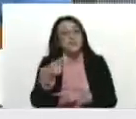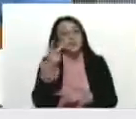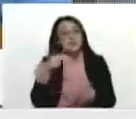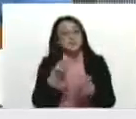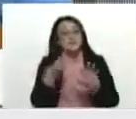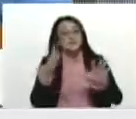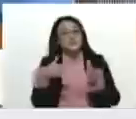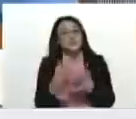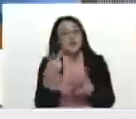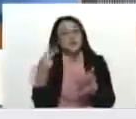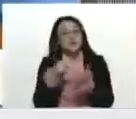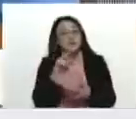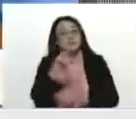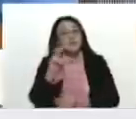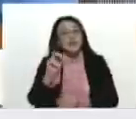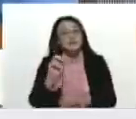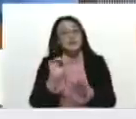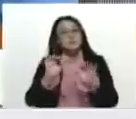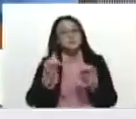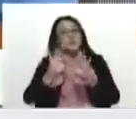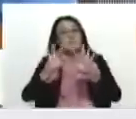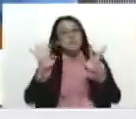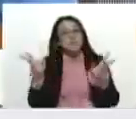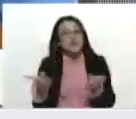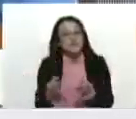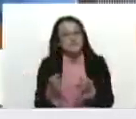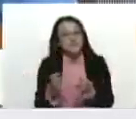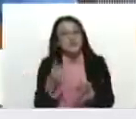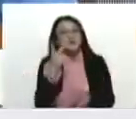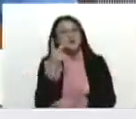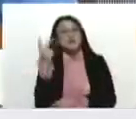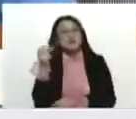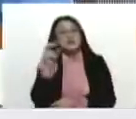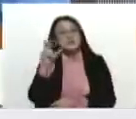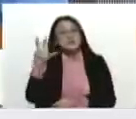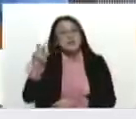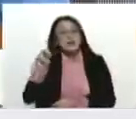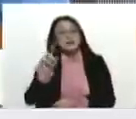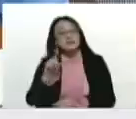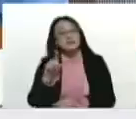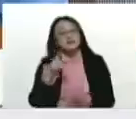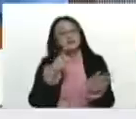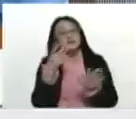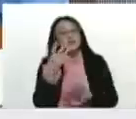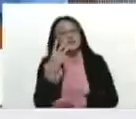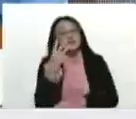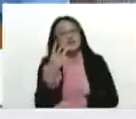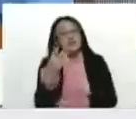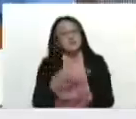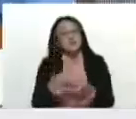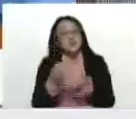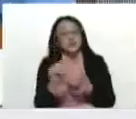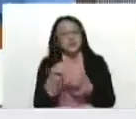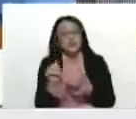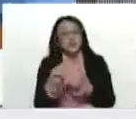veinte vino a pandemia y llegamos al 2020 a 743 millones de dólares de 52.609